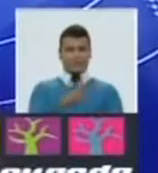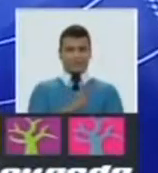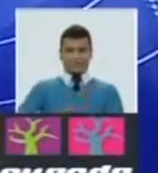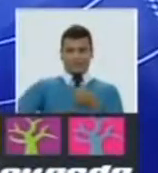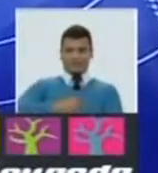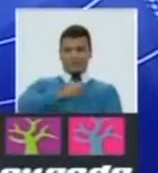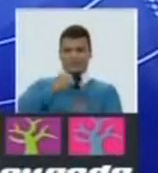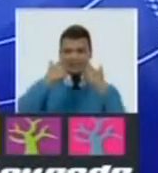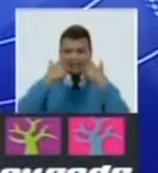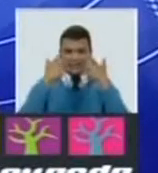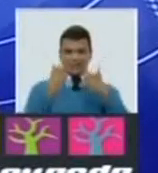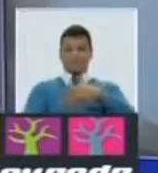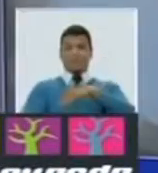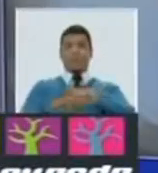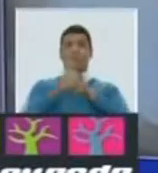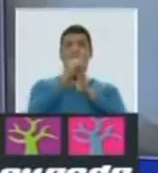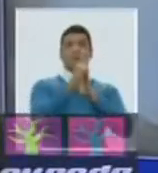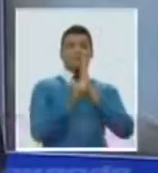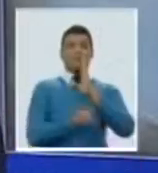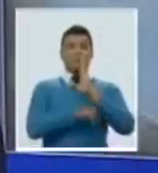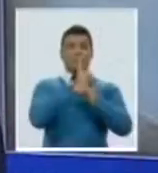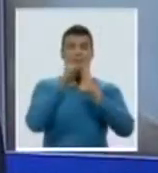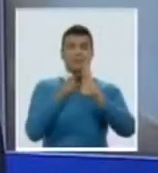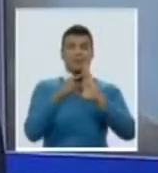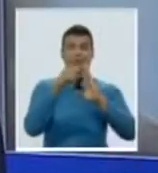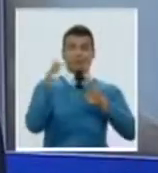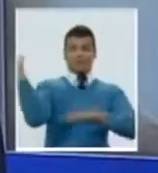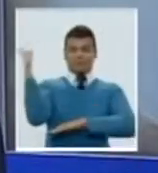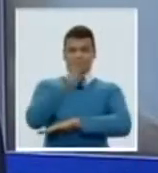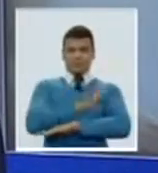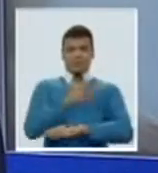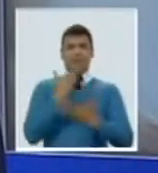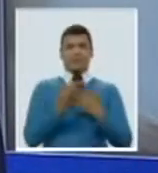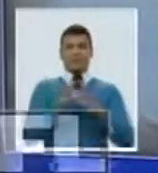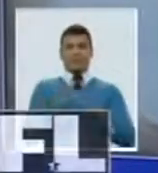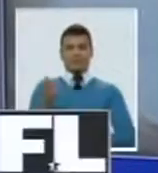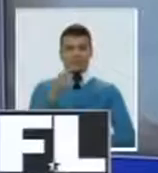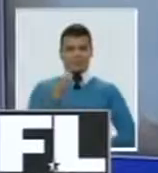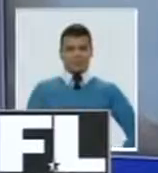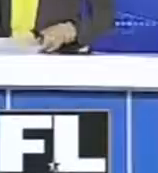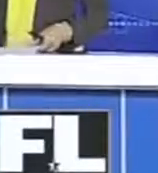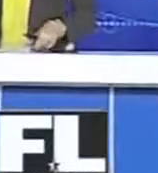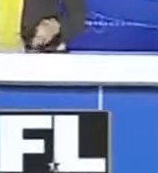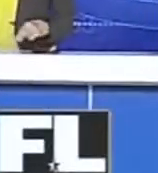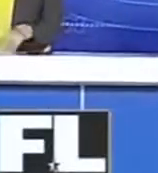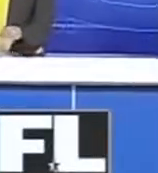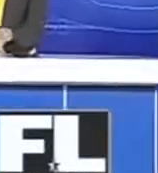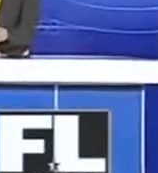Pacífico, donde la región es noticia. Continúe con toda la programación del canal regional. Feliz tarde.